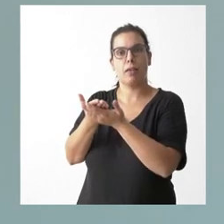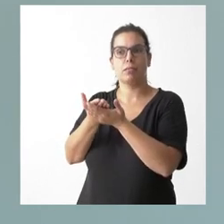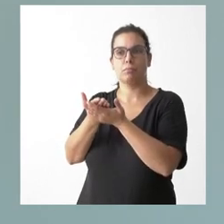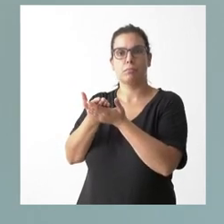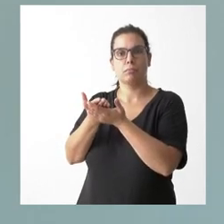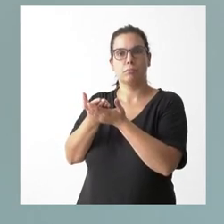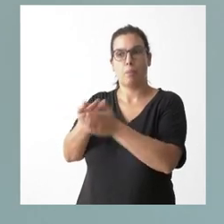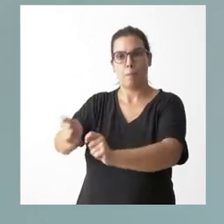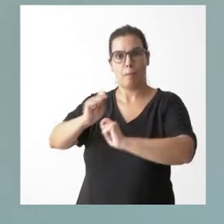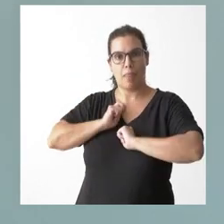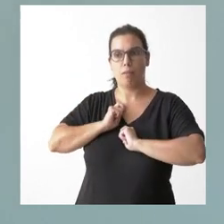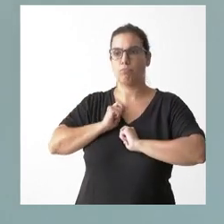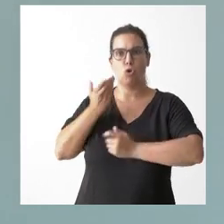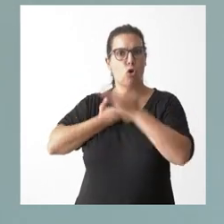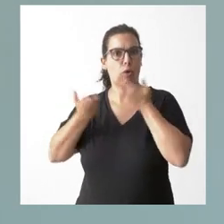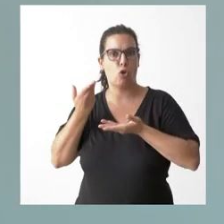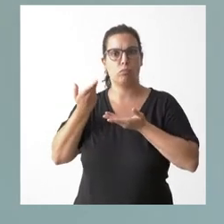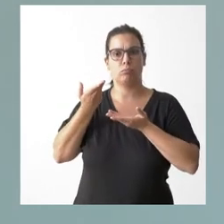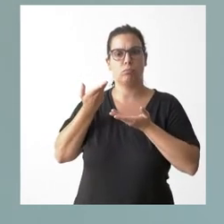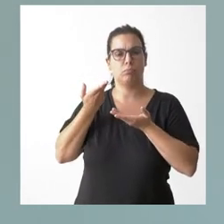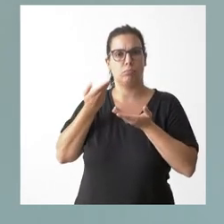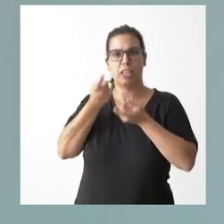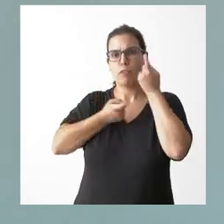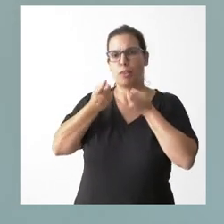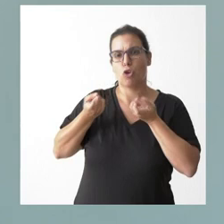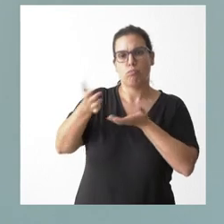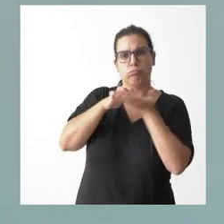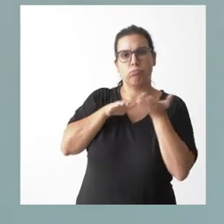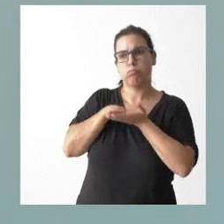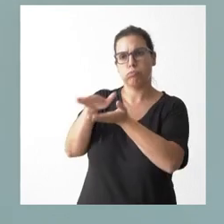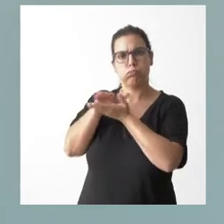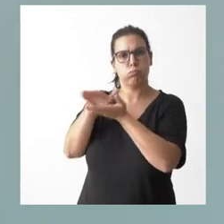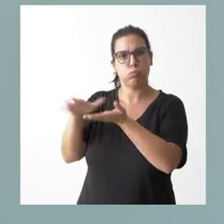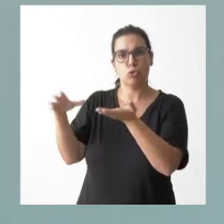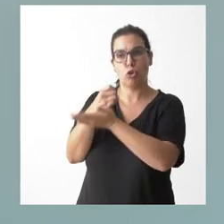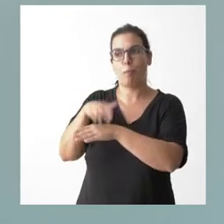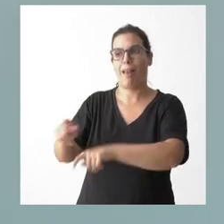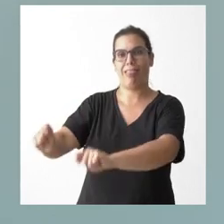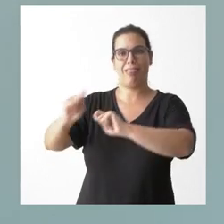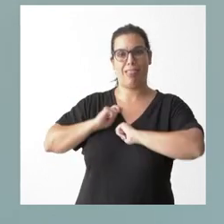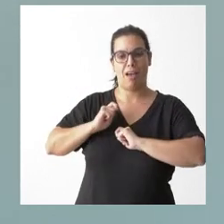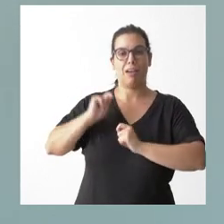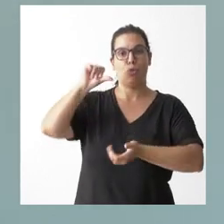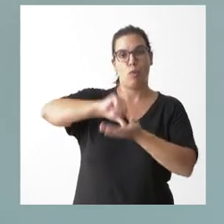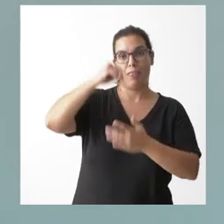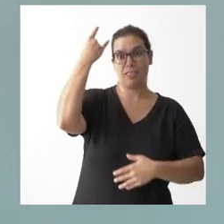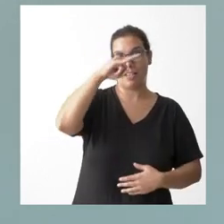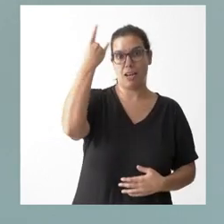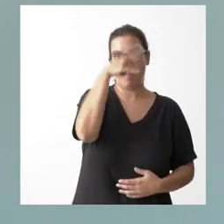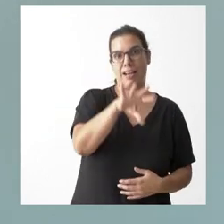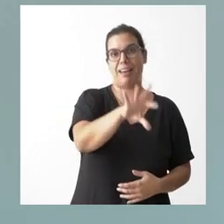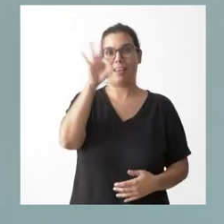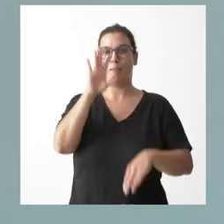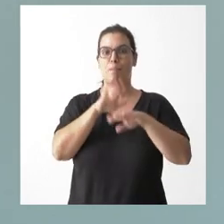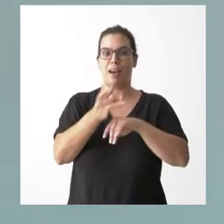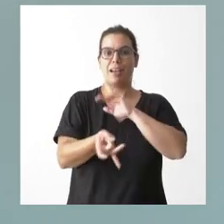y toda la colaboración que sea preciso para que finalmente sea nuestra comunidad autónoma, Castilla y León, en este caso la ciudad de Salamanca, la seleccionada